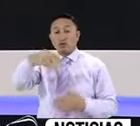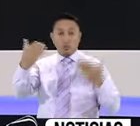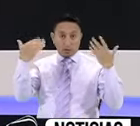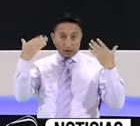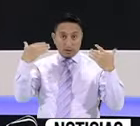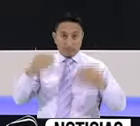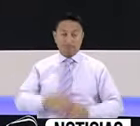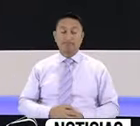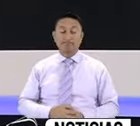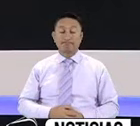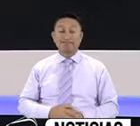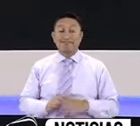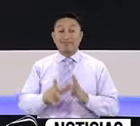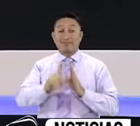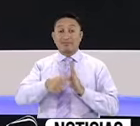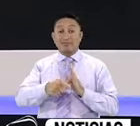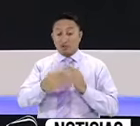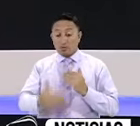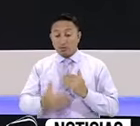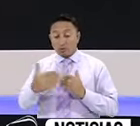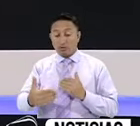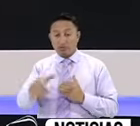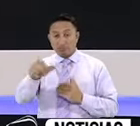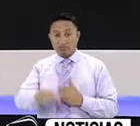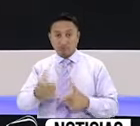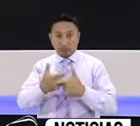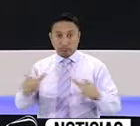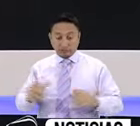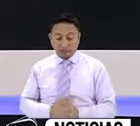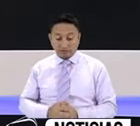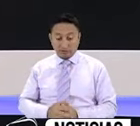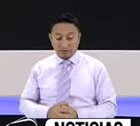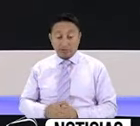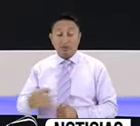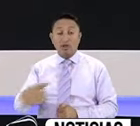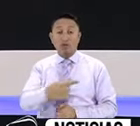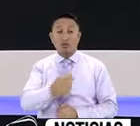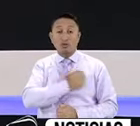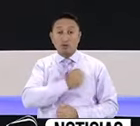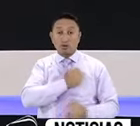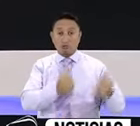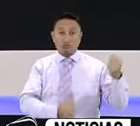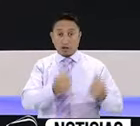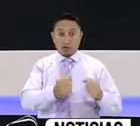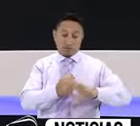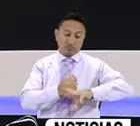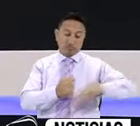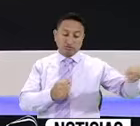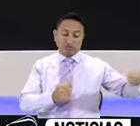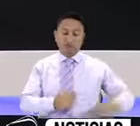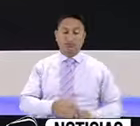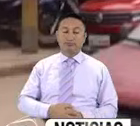Minutos más tarde se logró liberarlos, pero se llevaron el vehículo en el cual se movilizaba.